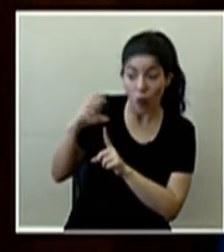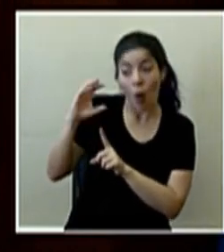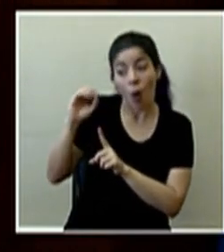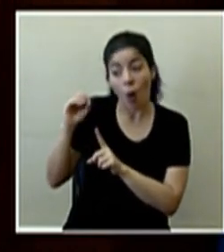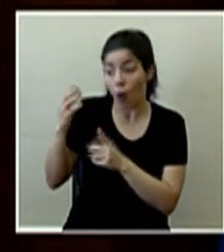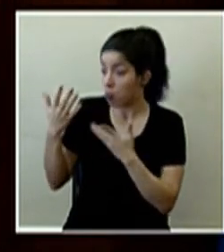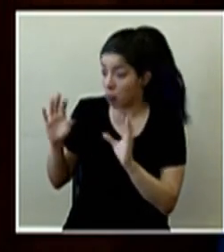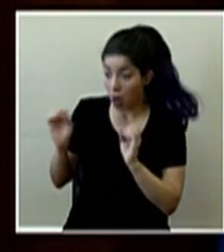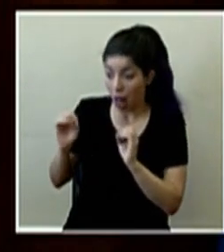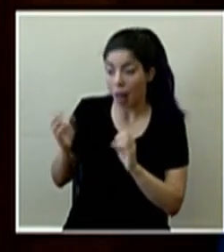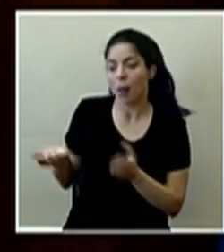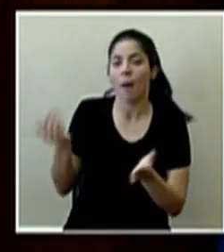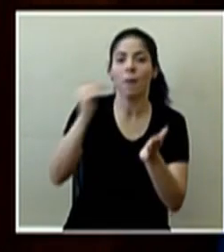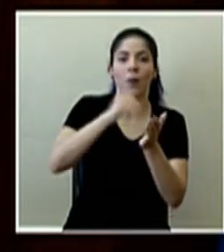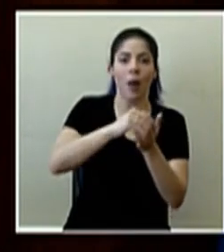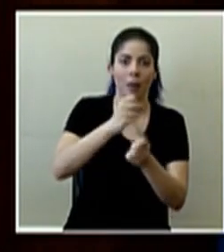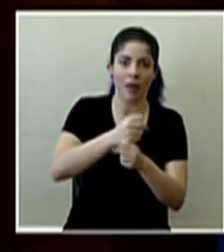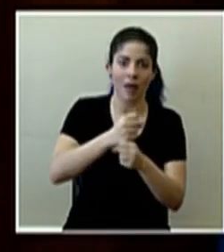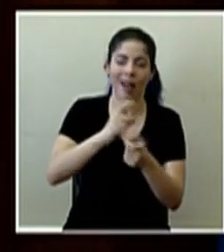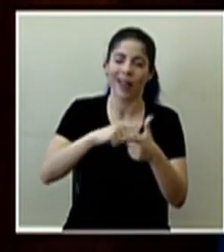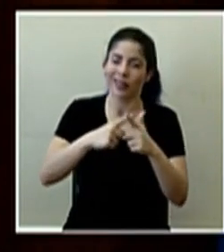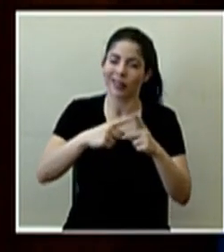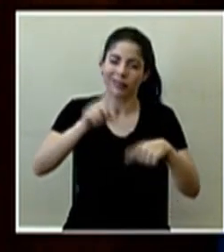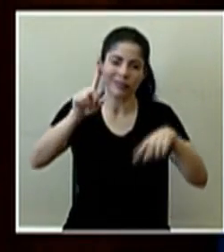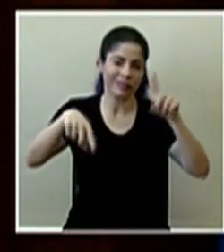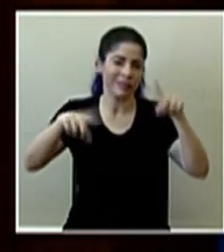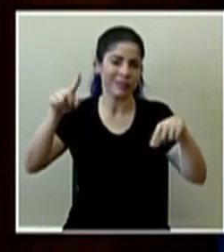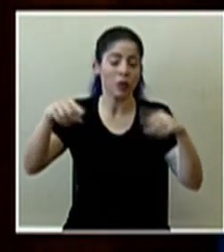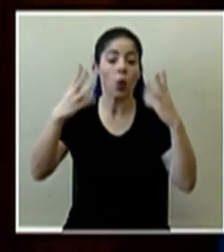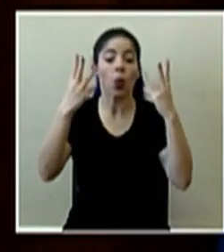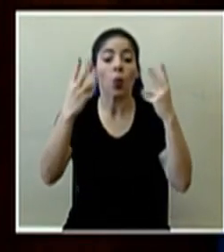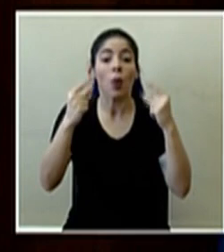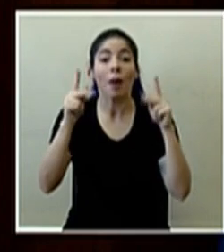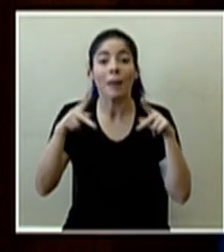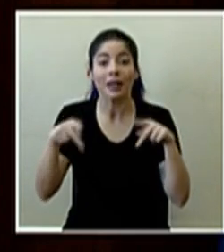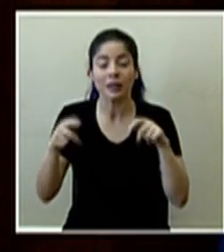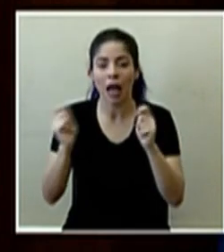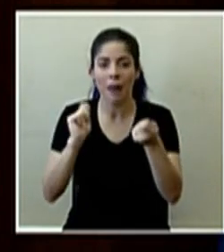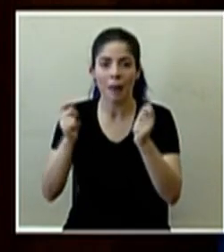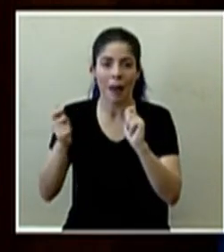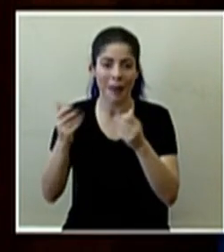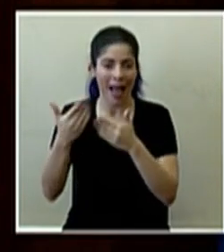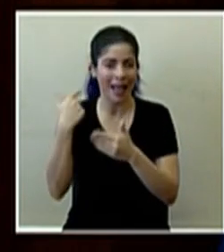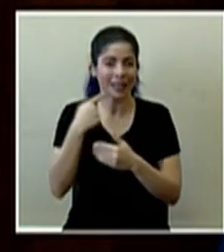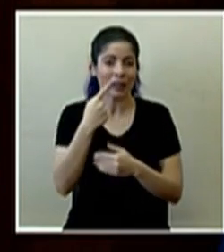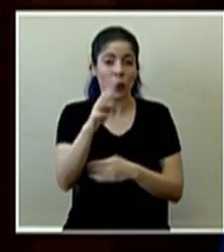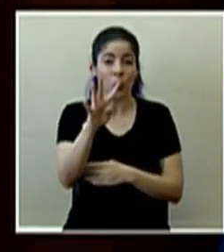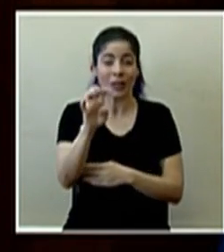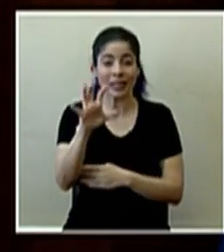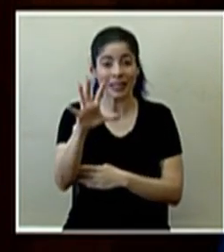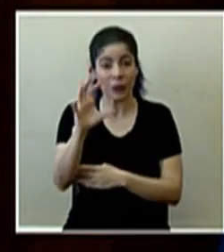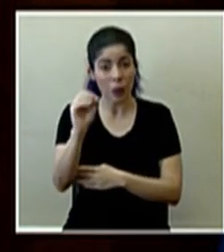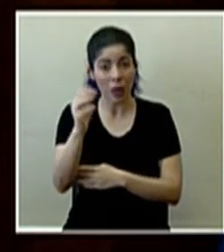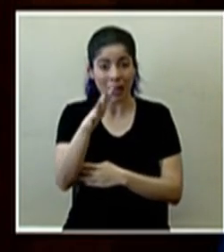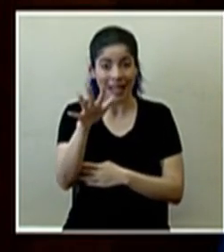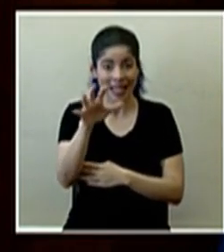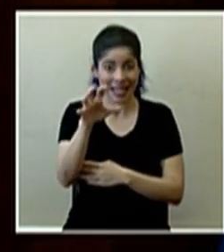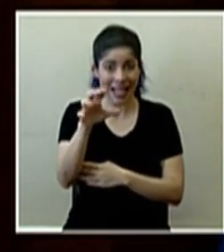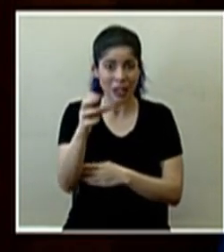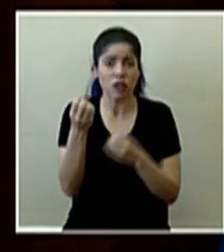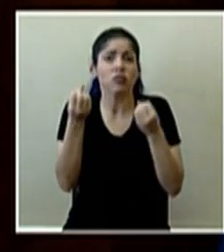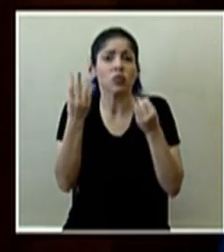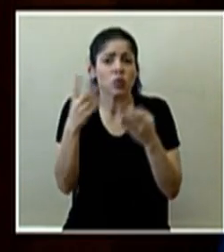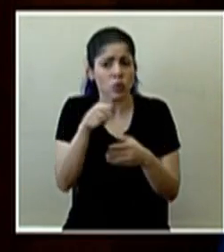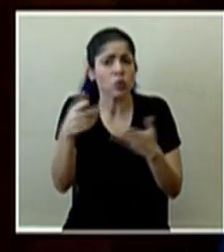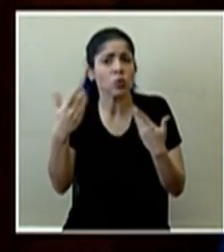trabajar. Entonces hay una rotación del número que habíamos dicho anteriormente, de los 450 500, ya muchos